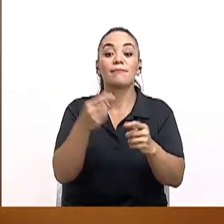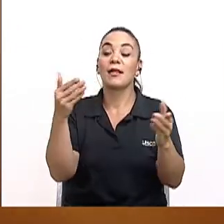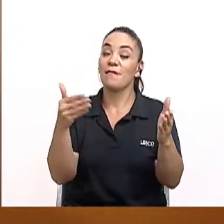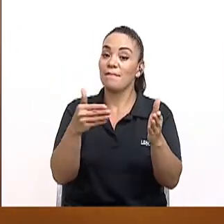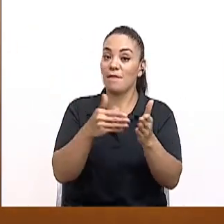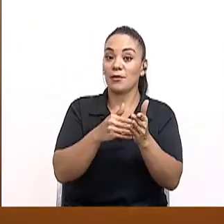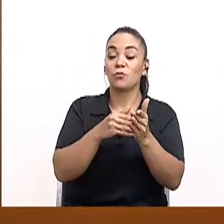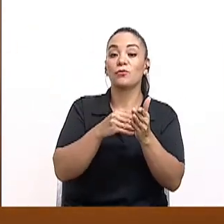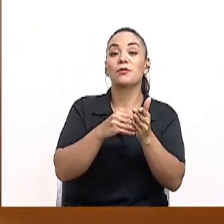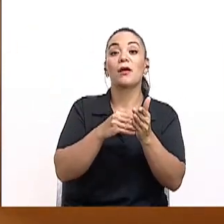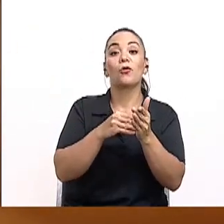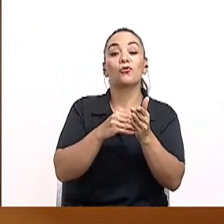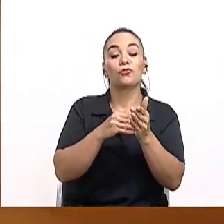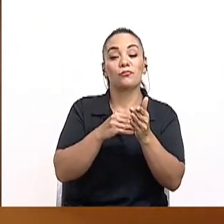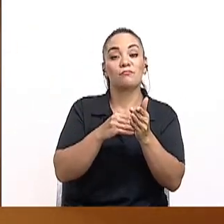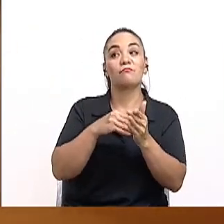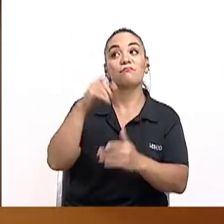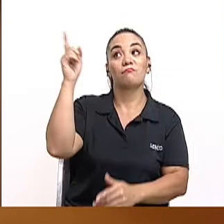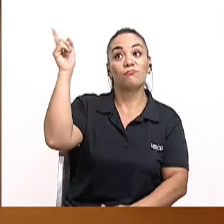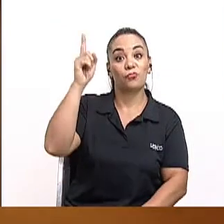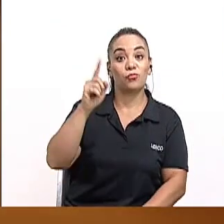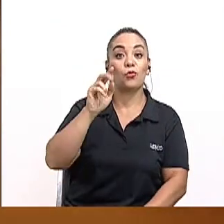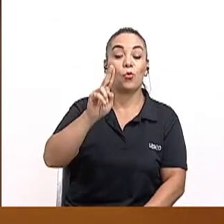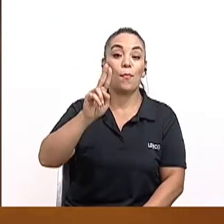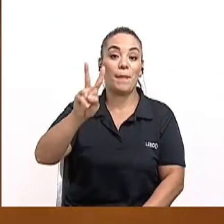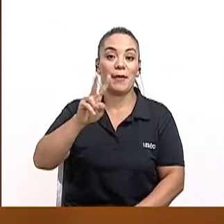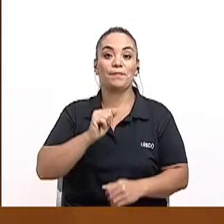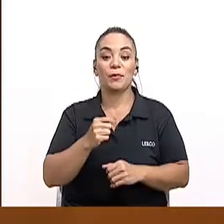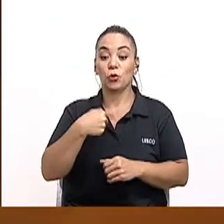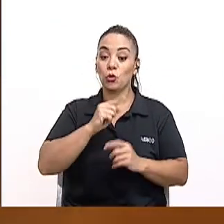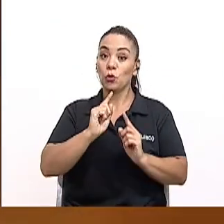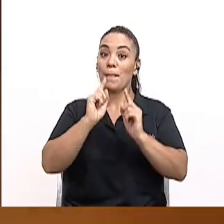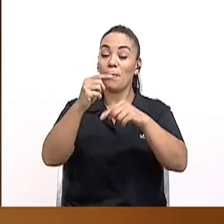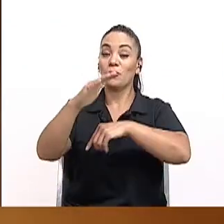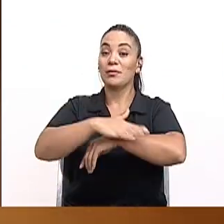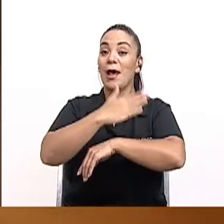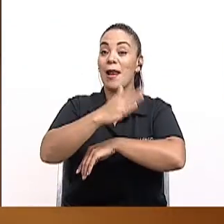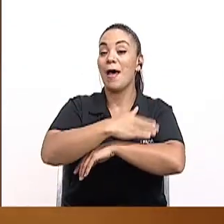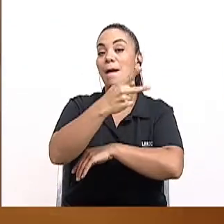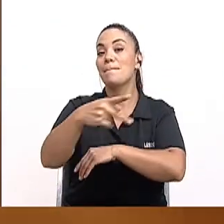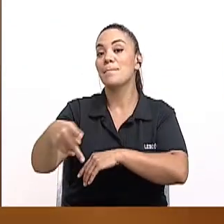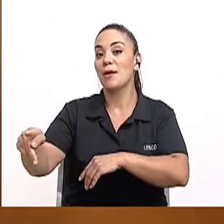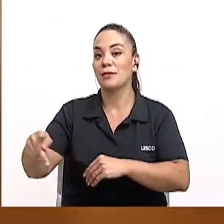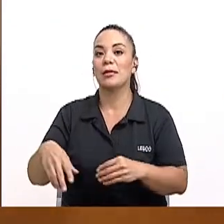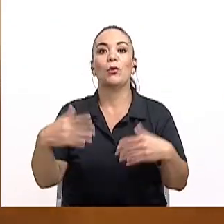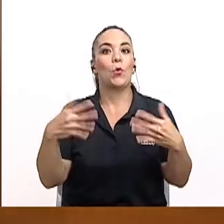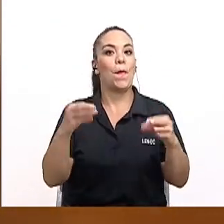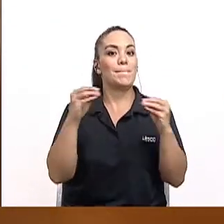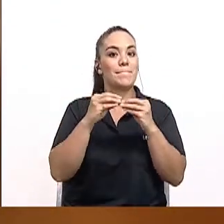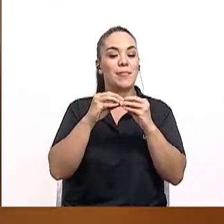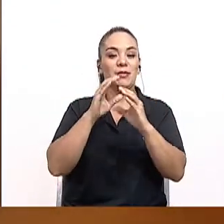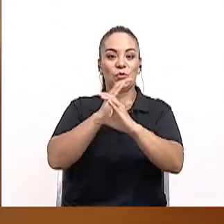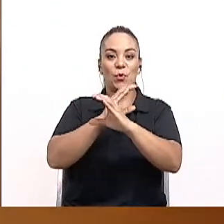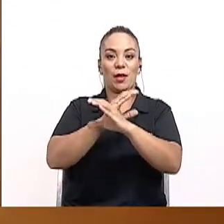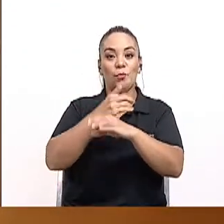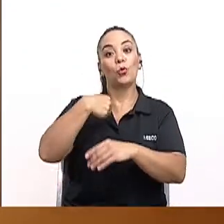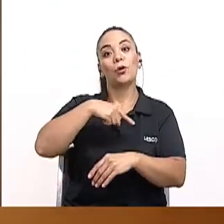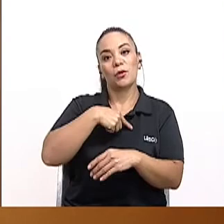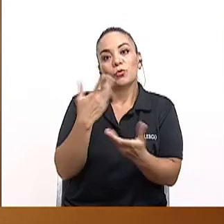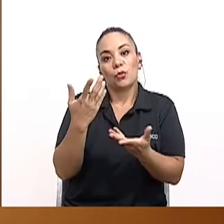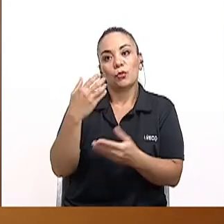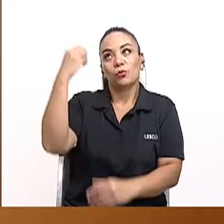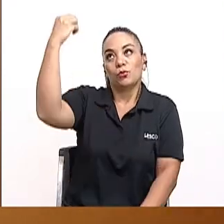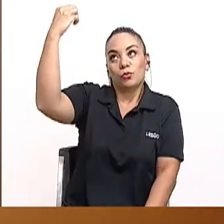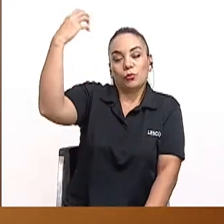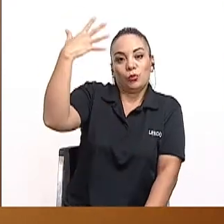efectos de la radiación ultravioleta. Y si vamos a la playa, como decía Juan, con más razón, ¿verdad? Porque nos exponemos por lo general